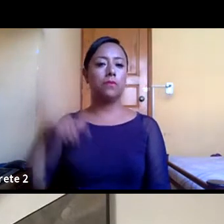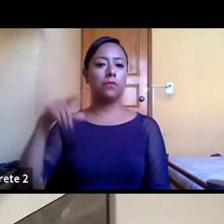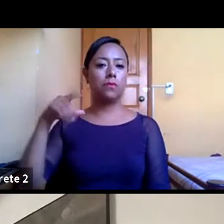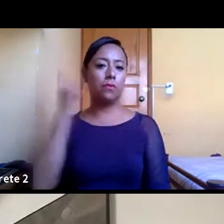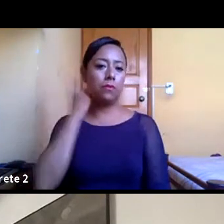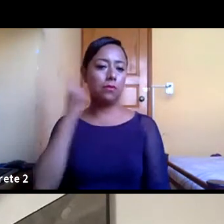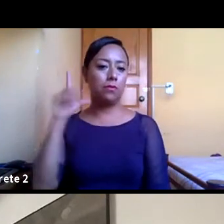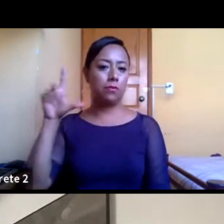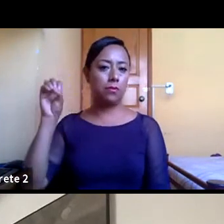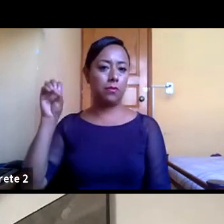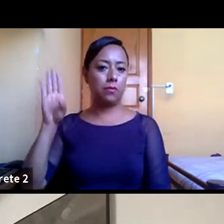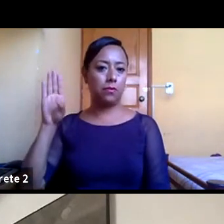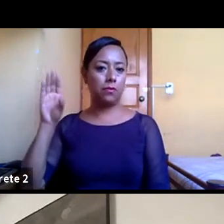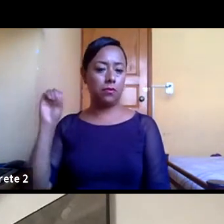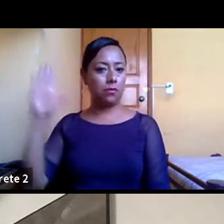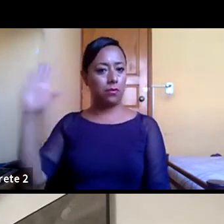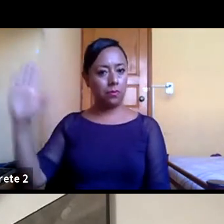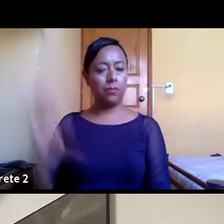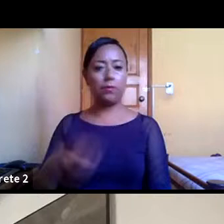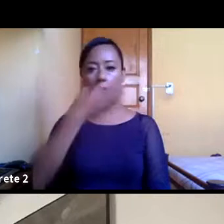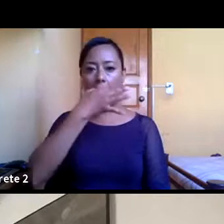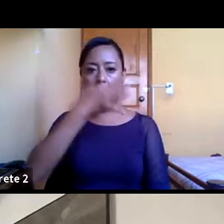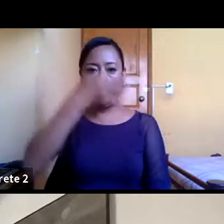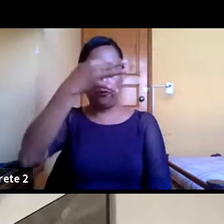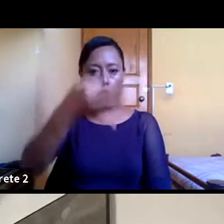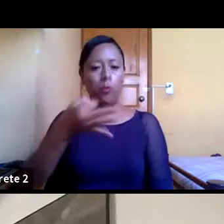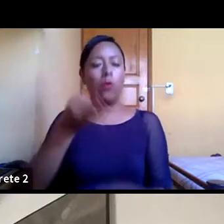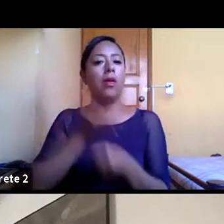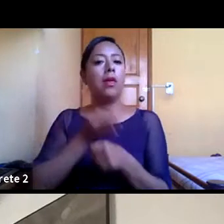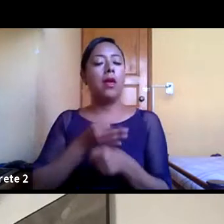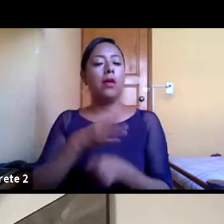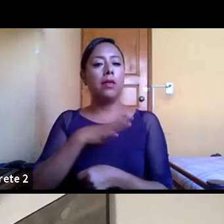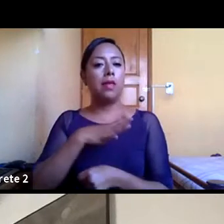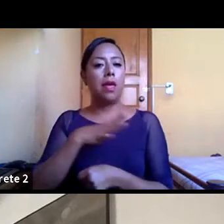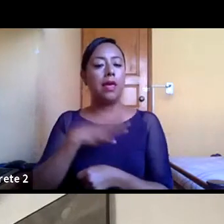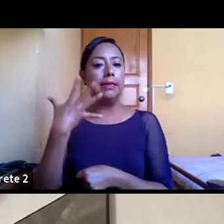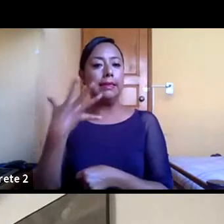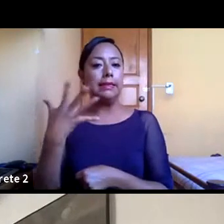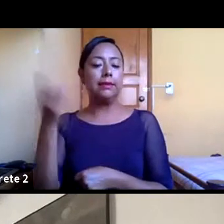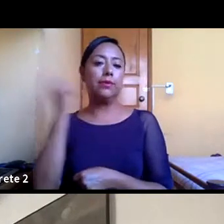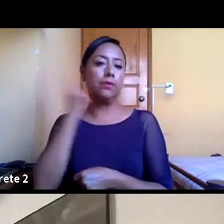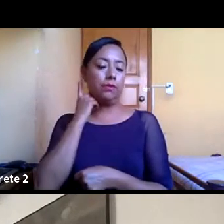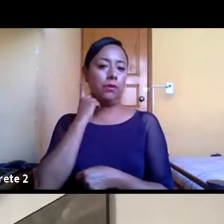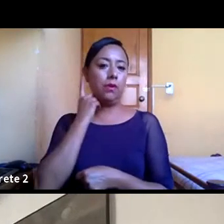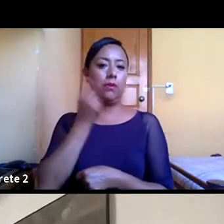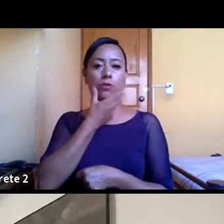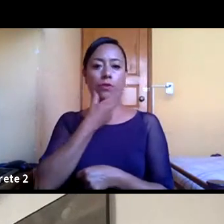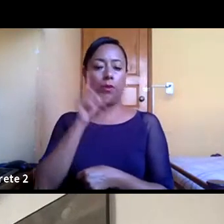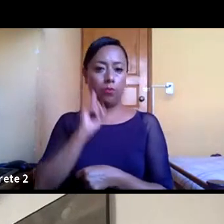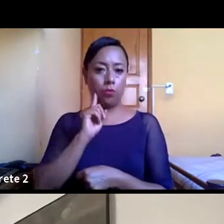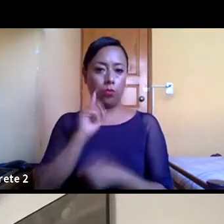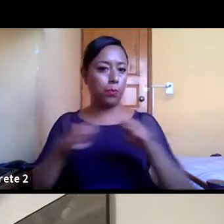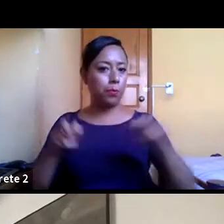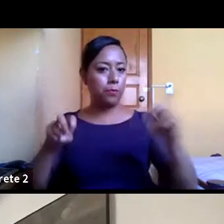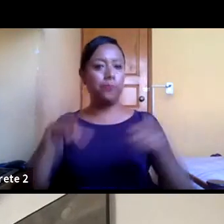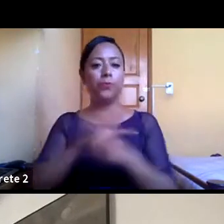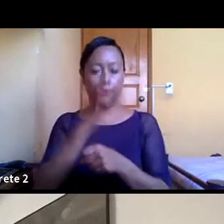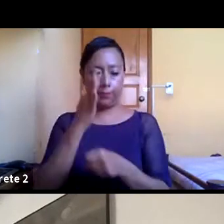presente. Informo, se encuentran presentes 5 diputadas y diputados, por lo que existe quórum, diputada